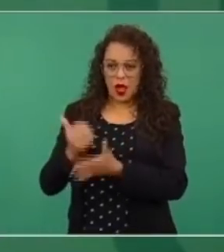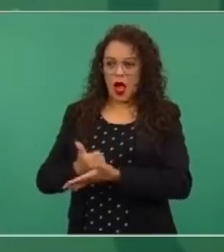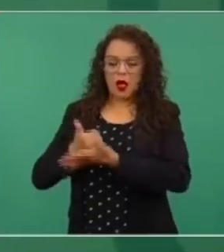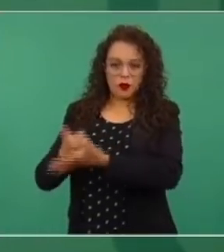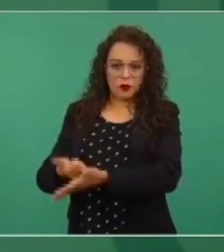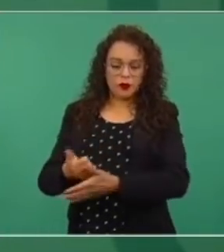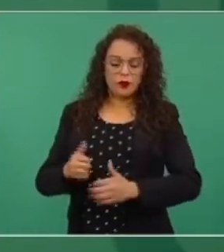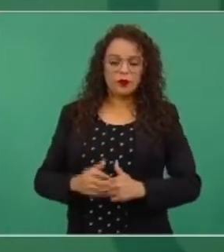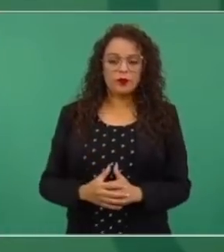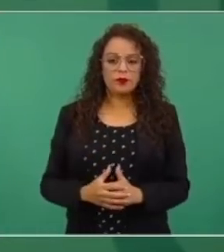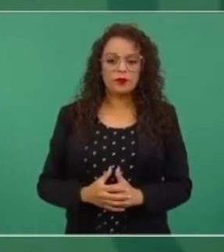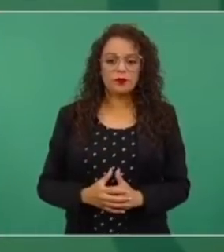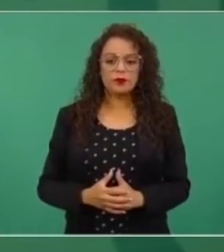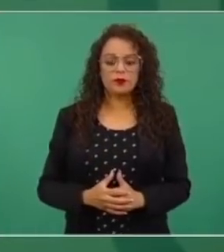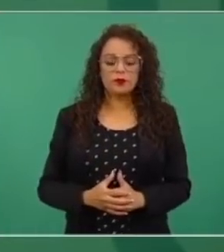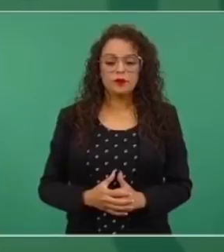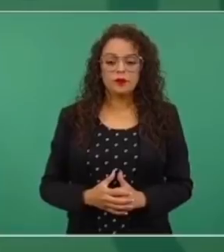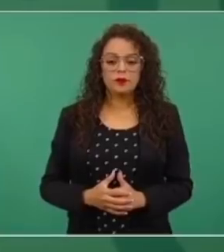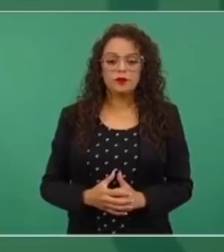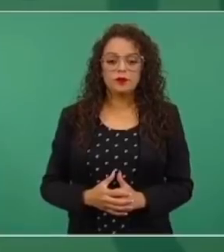y hay